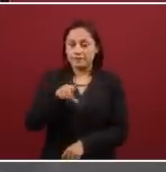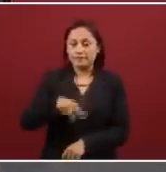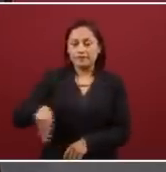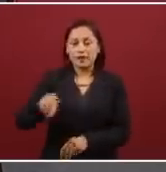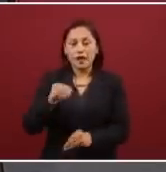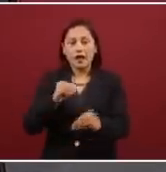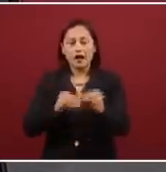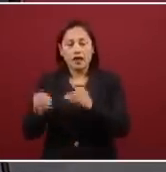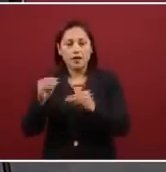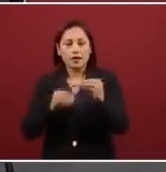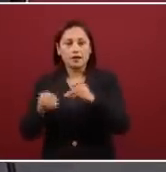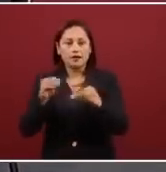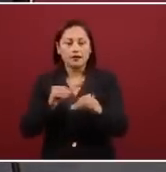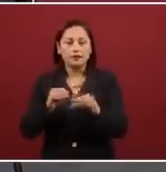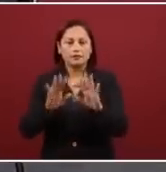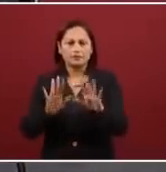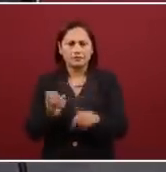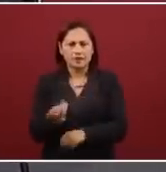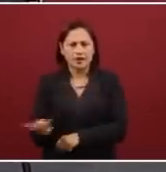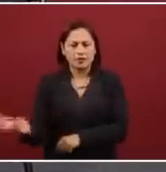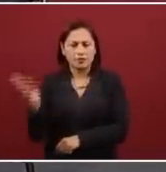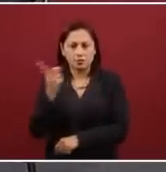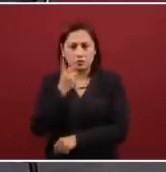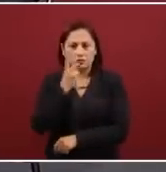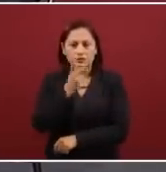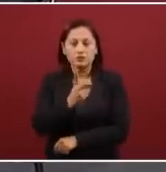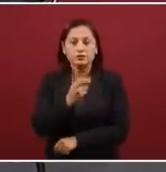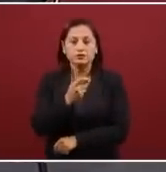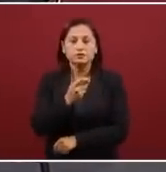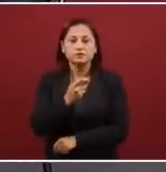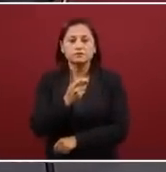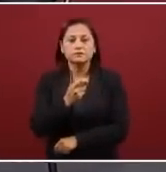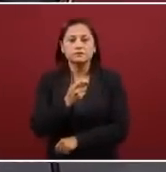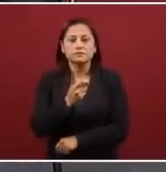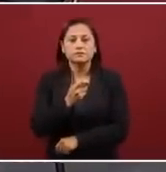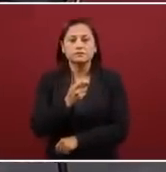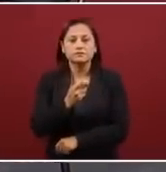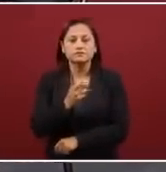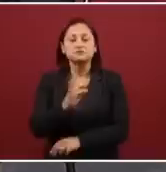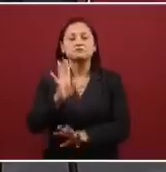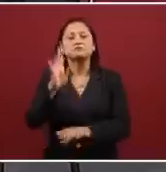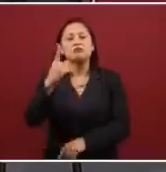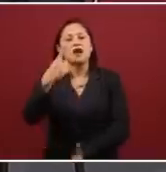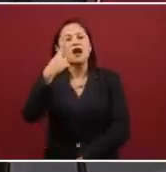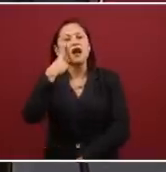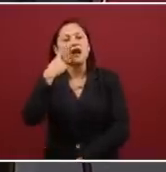porque hay muchos que dicen, a ver, ¿y qué proponen?